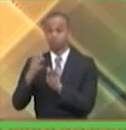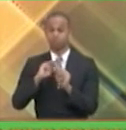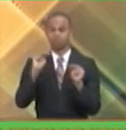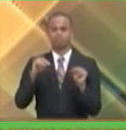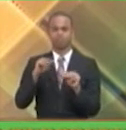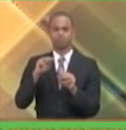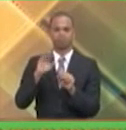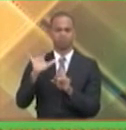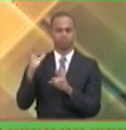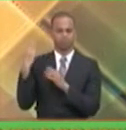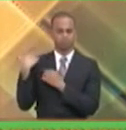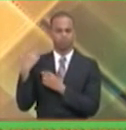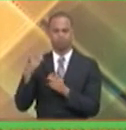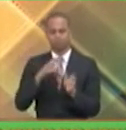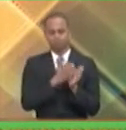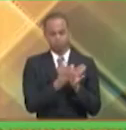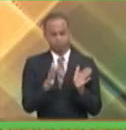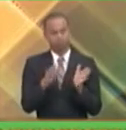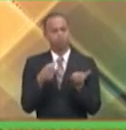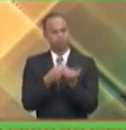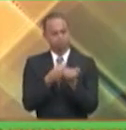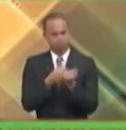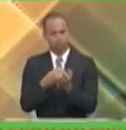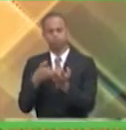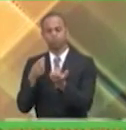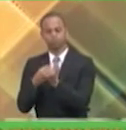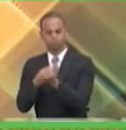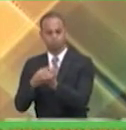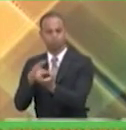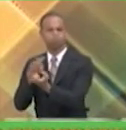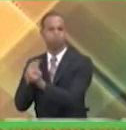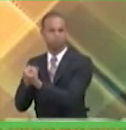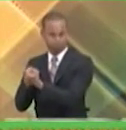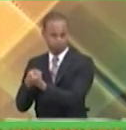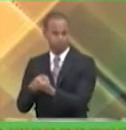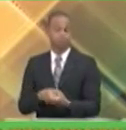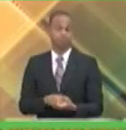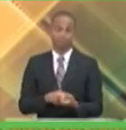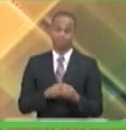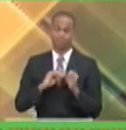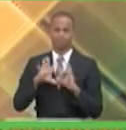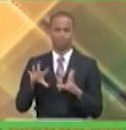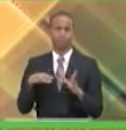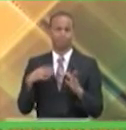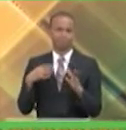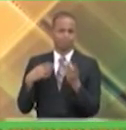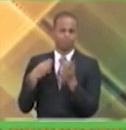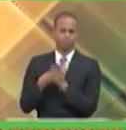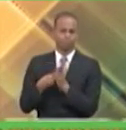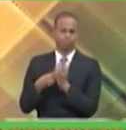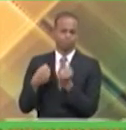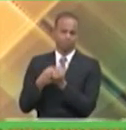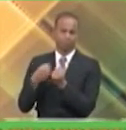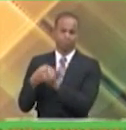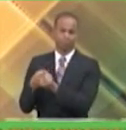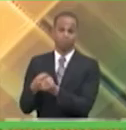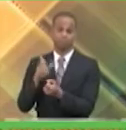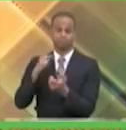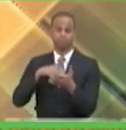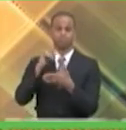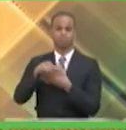cubrir cada una de esas etapas, o sea que sí está totalmente financiado. Con esos proyectos tienen